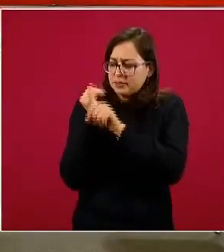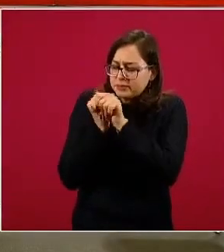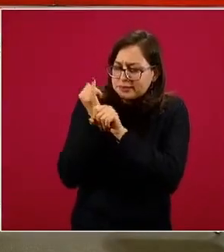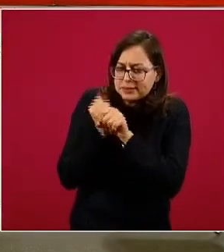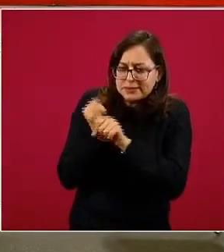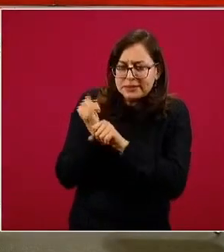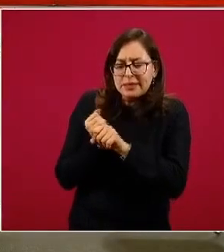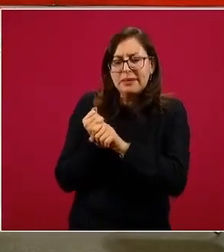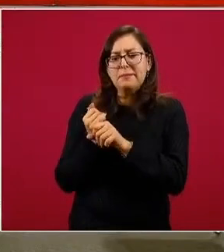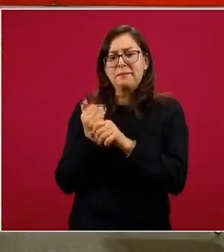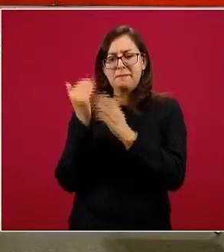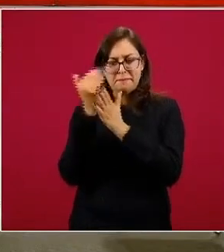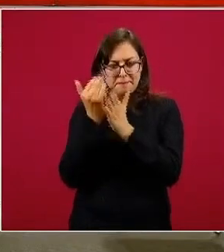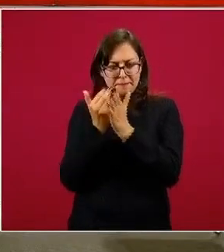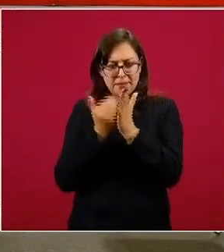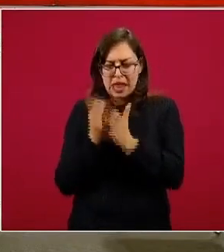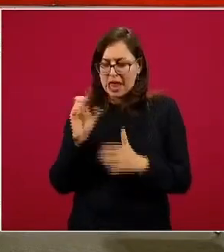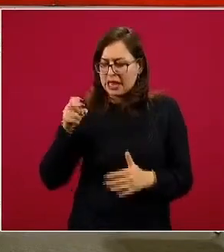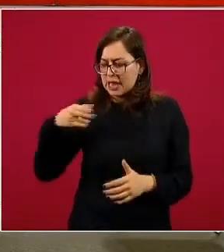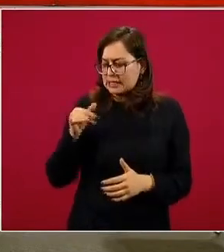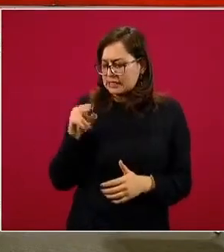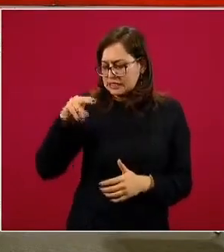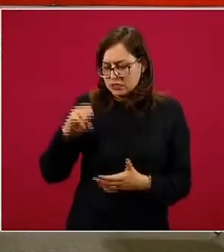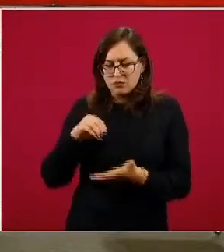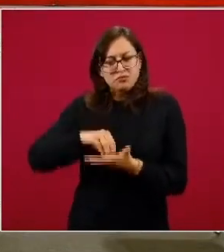acuerdo al planteamiento original de CanSino.